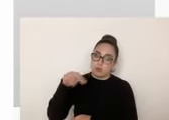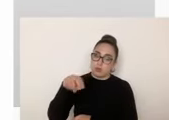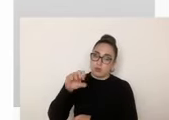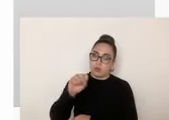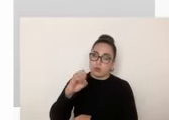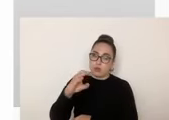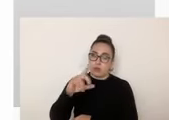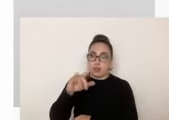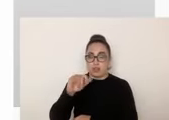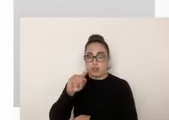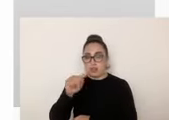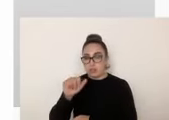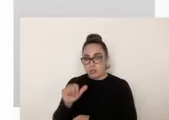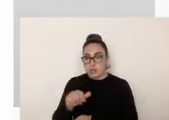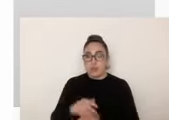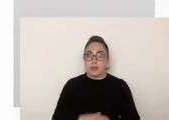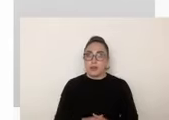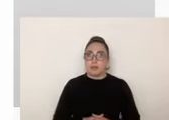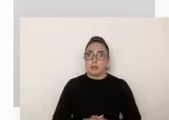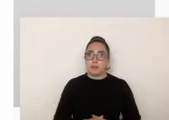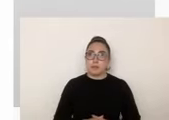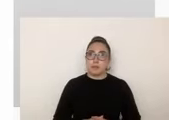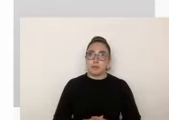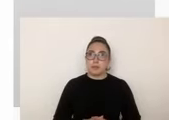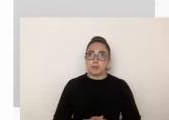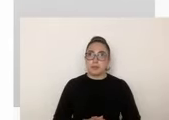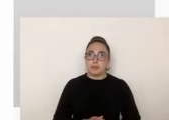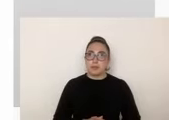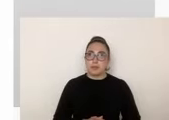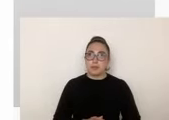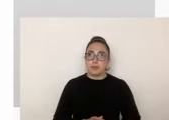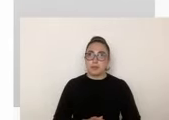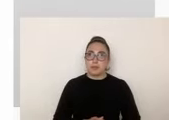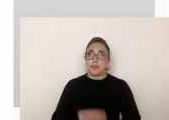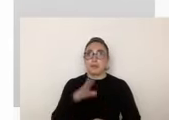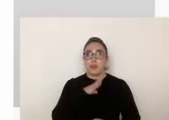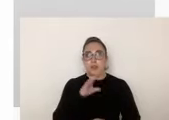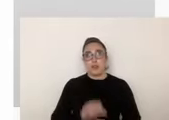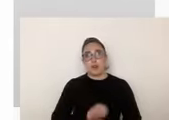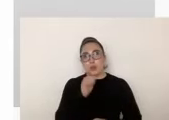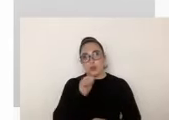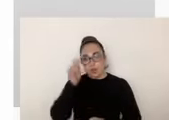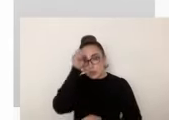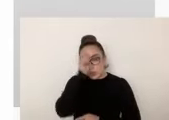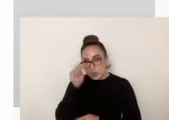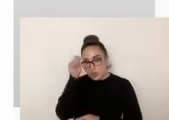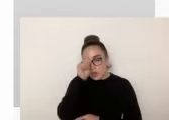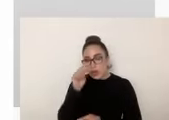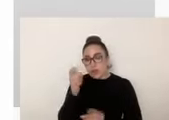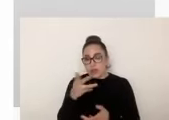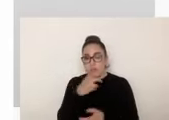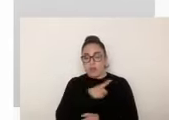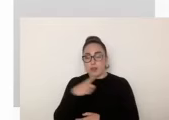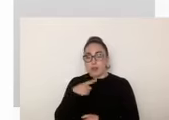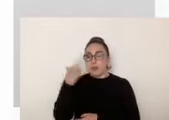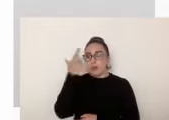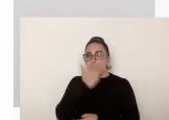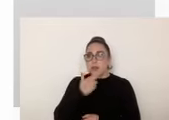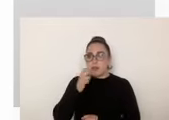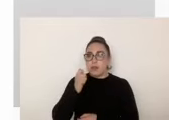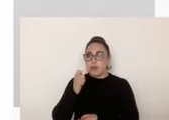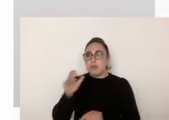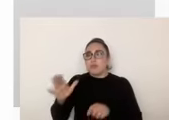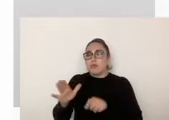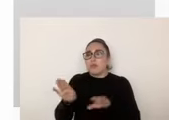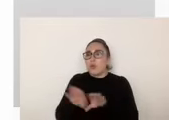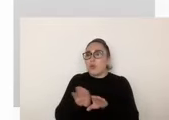Una cosa es sostener una teoría preventiva de la pena y otra ver cuál es el mecanismo a través del que se consigue la prevención.